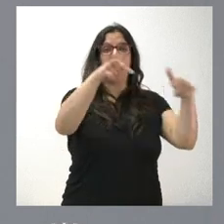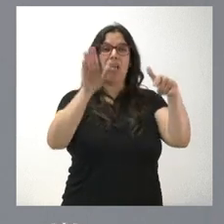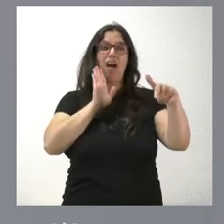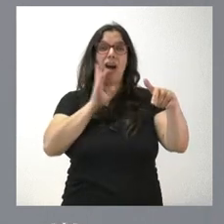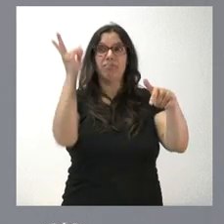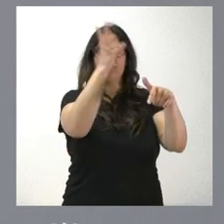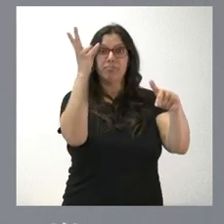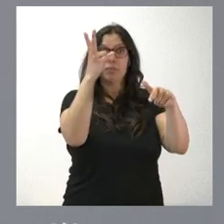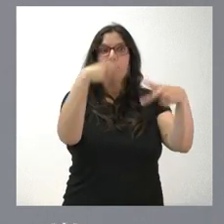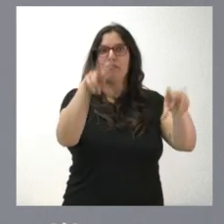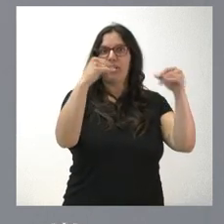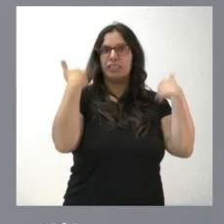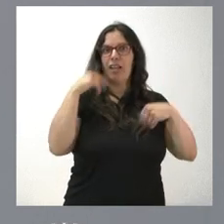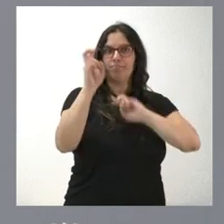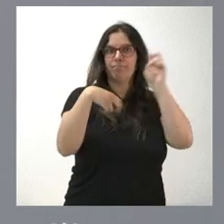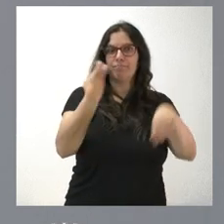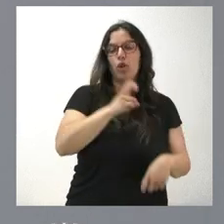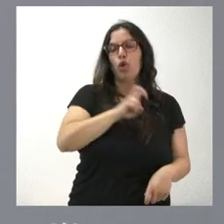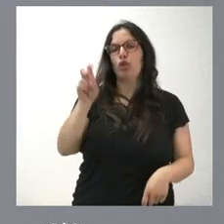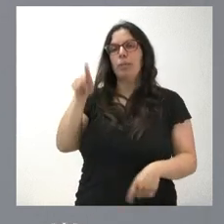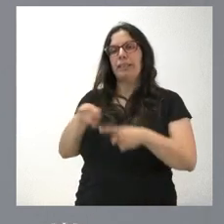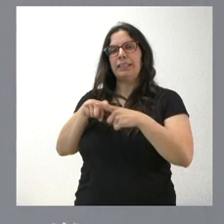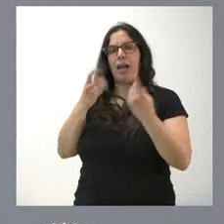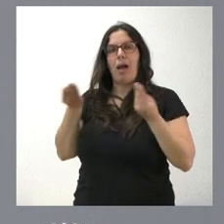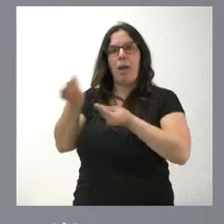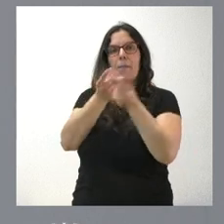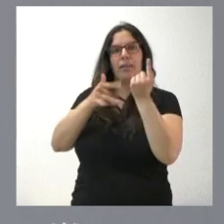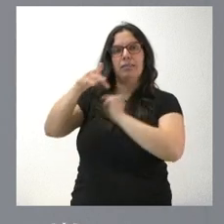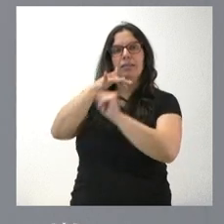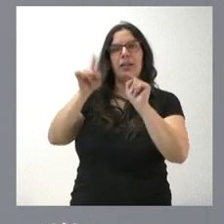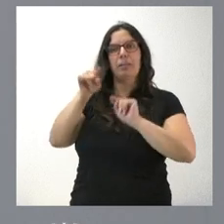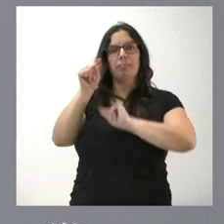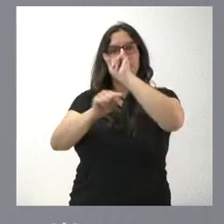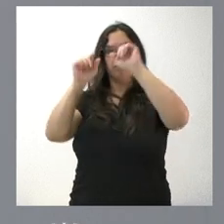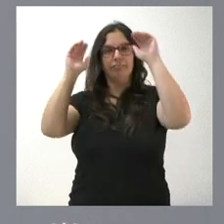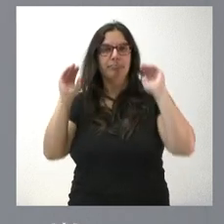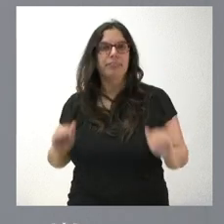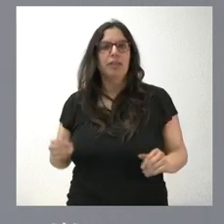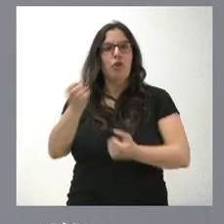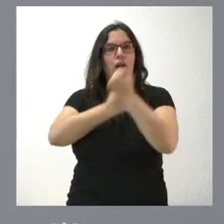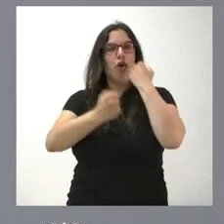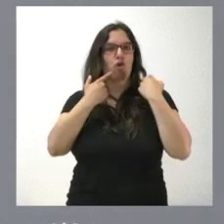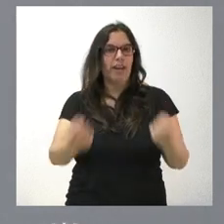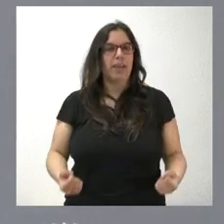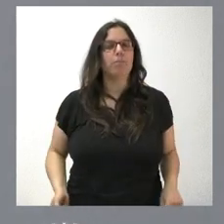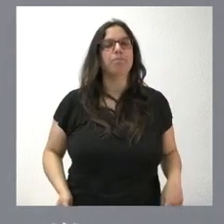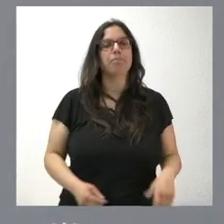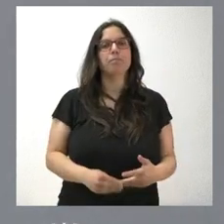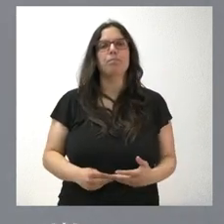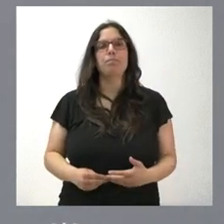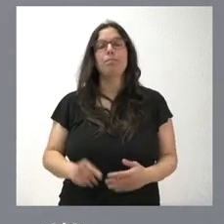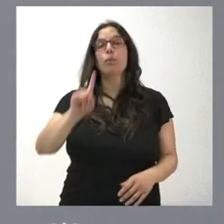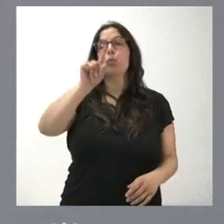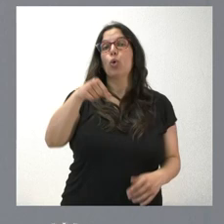como en todo lo que tiene que ver con actuaciones de carácter ambiental y la reducción de emisiones de CO2 y el ahorro energético.